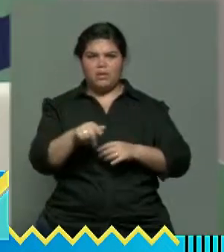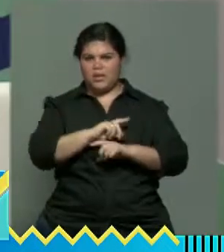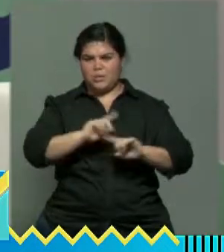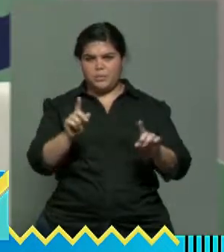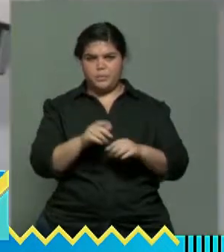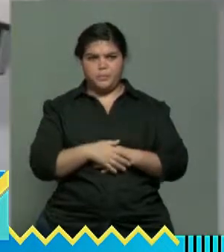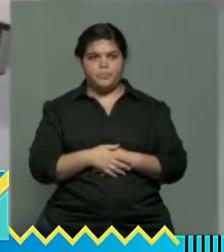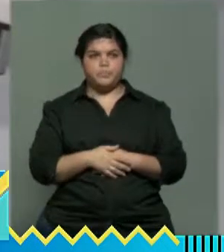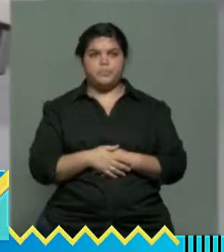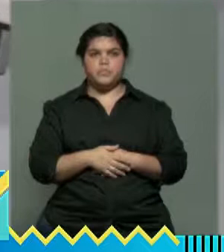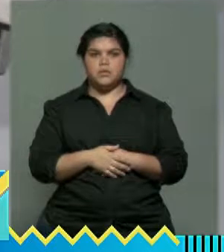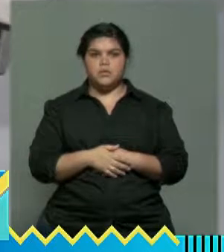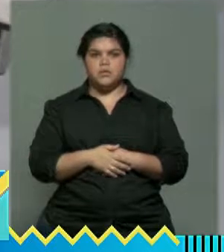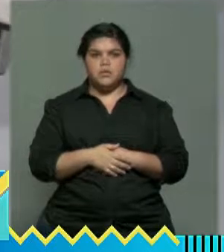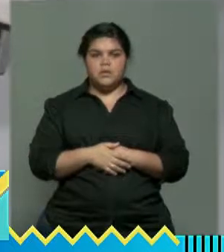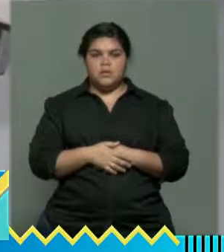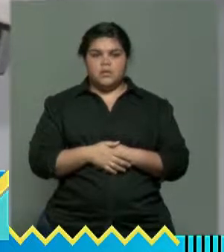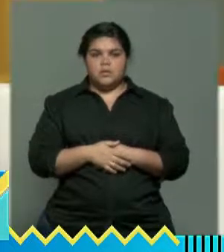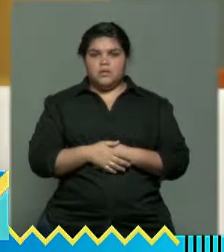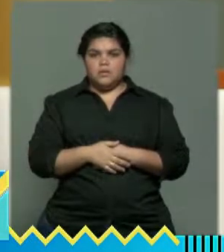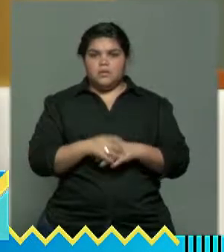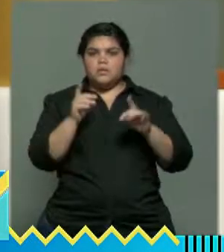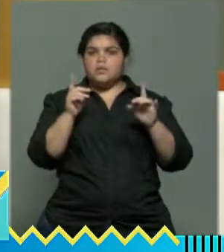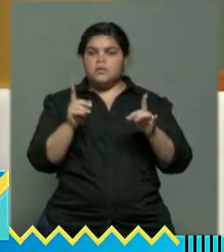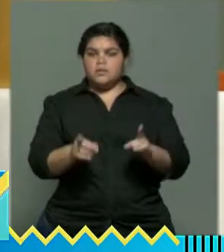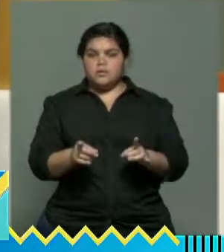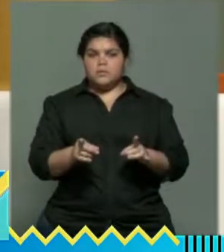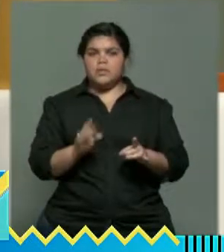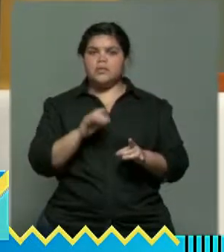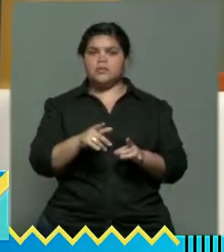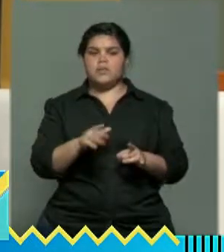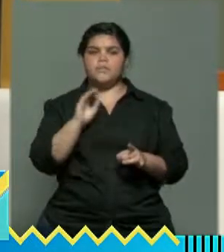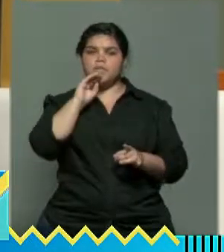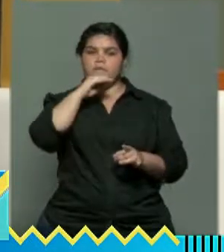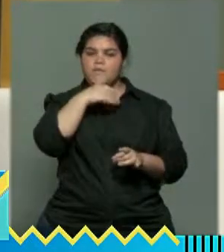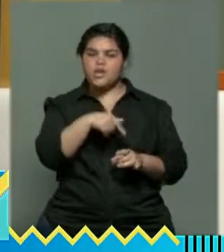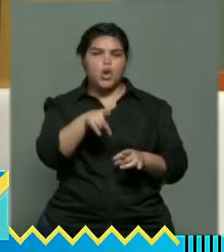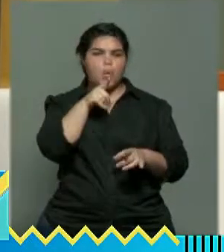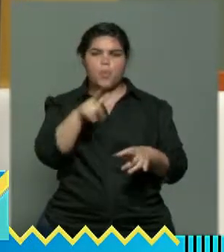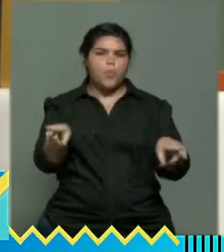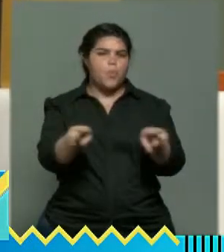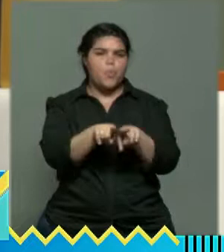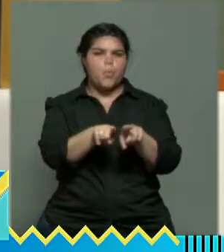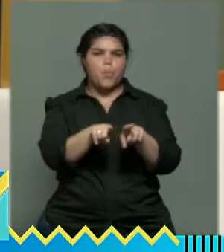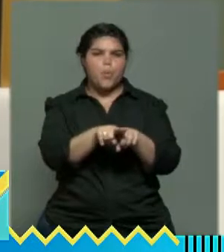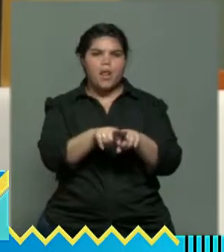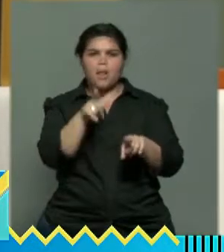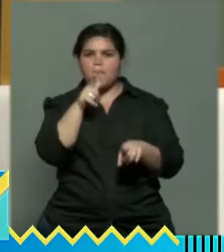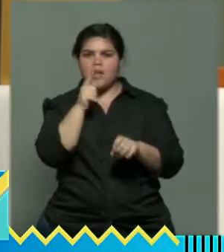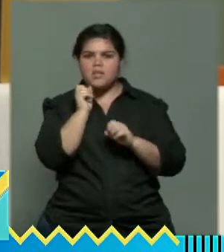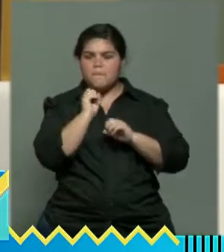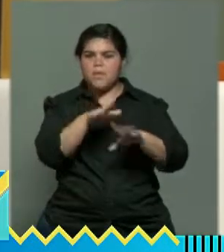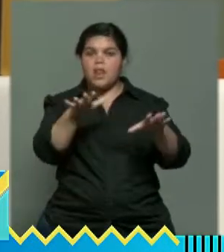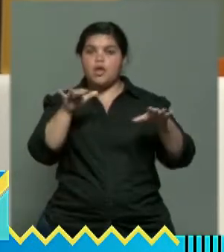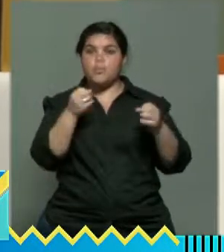Se ha logrado un poco la unión, dice que el vino ha hecho un milagro, la unión entre el oficialismo y la oposición, Claro, porque sí. están todos de